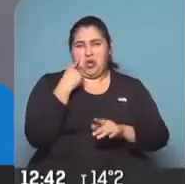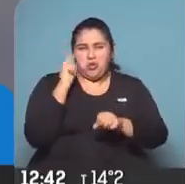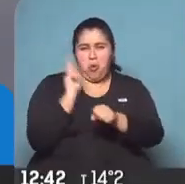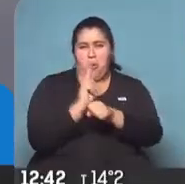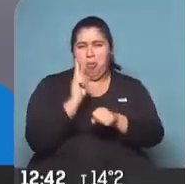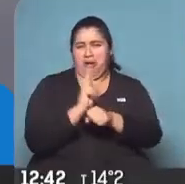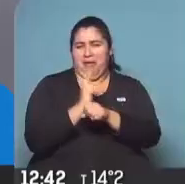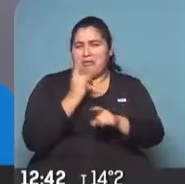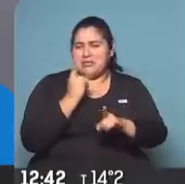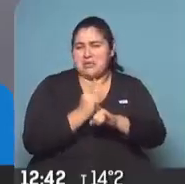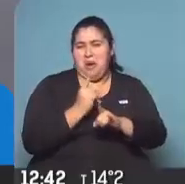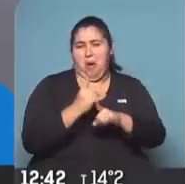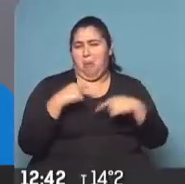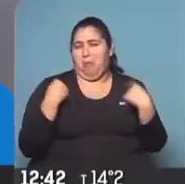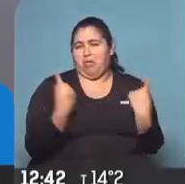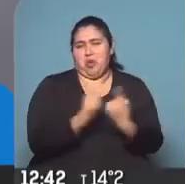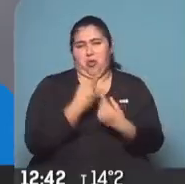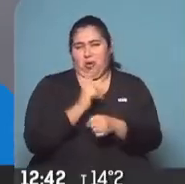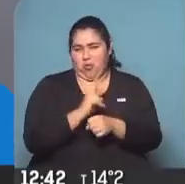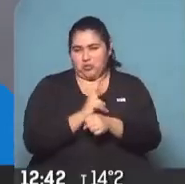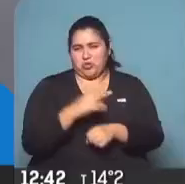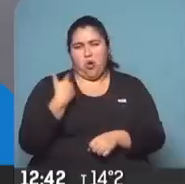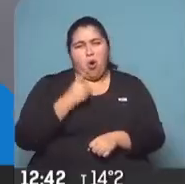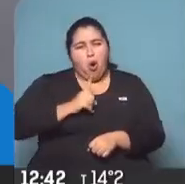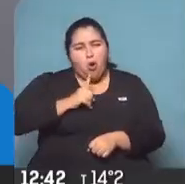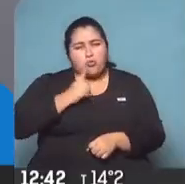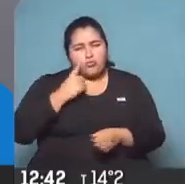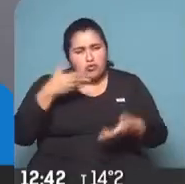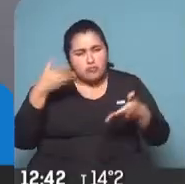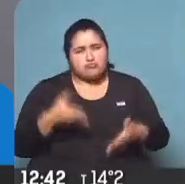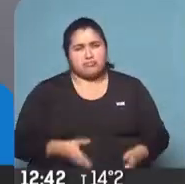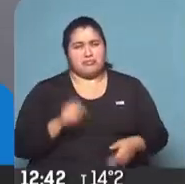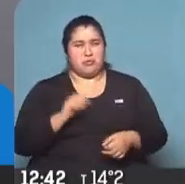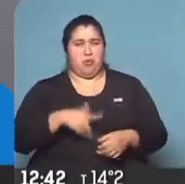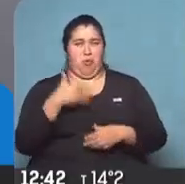y orgullo de pertenecer